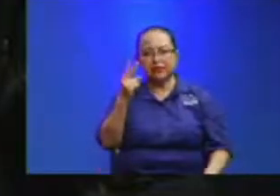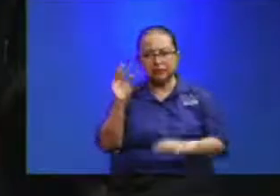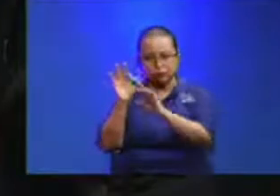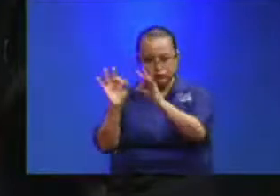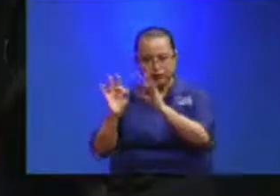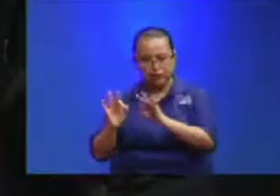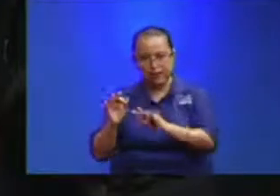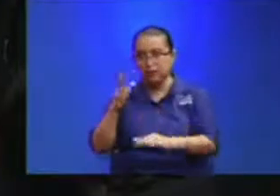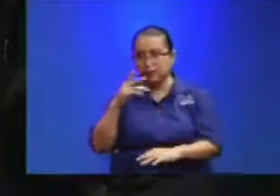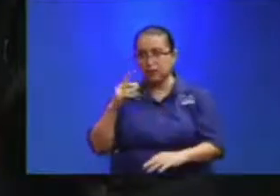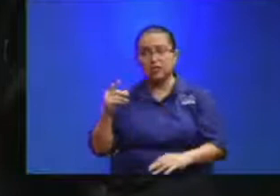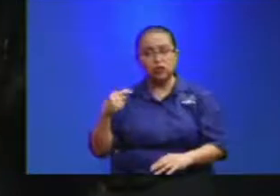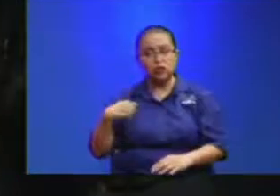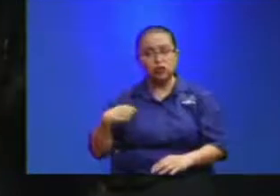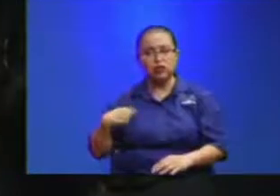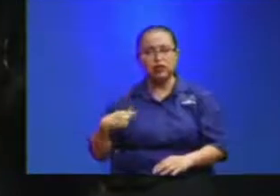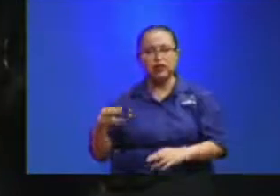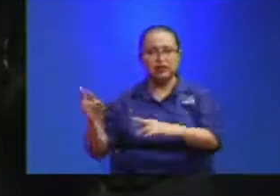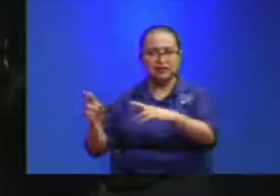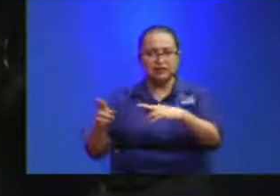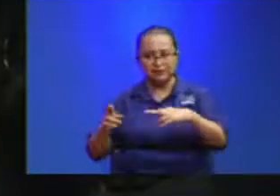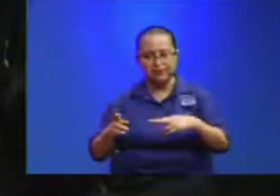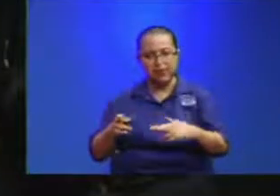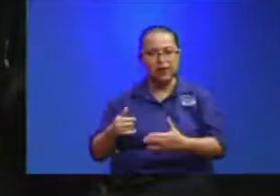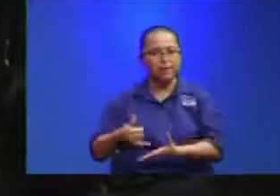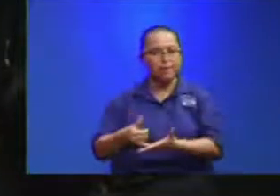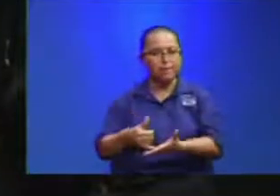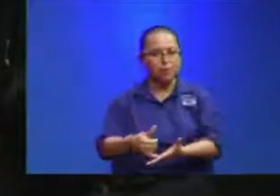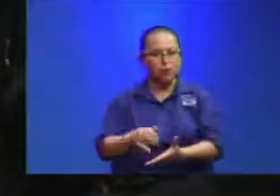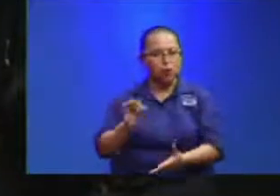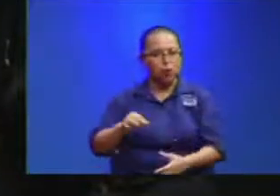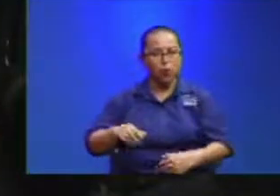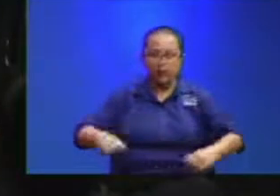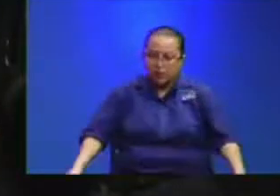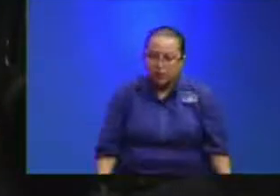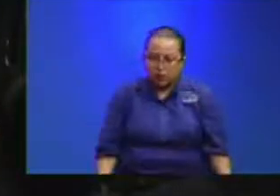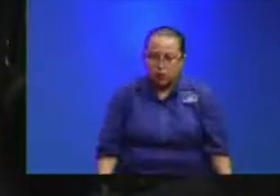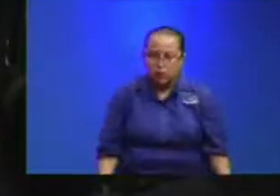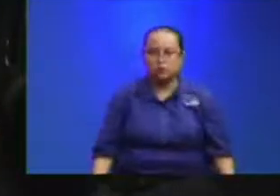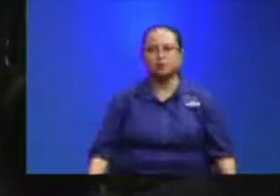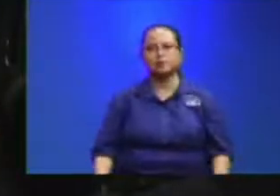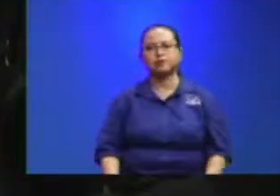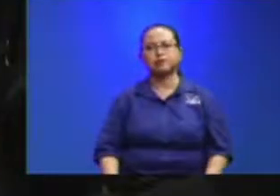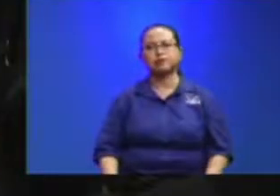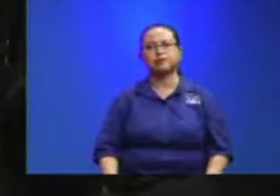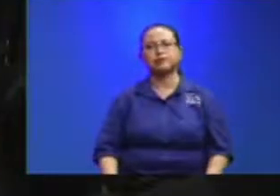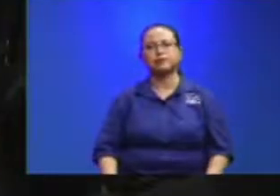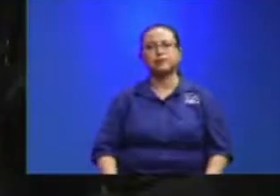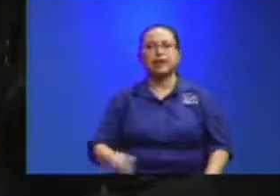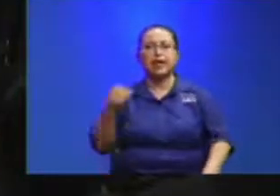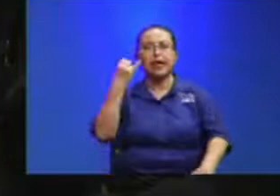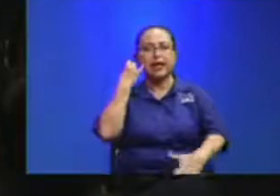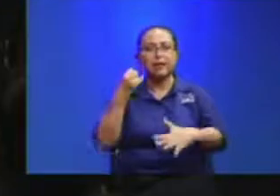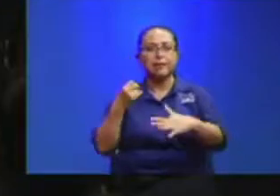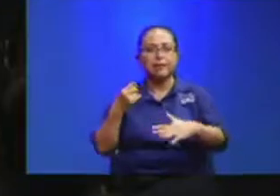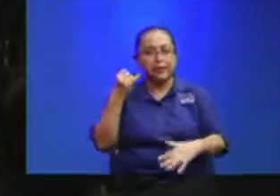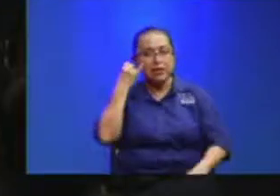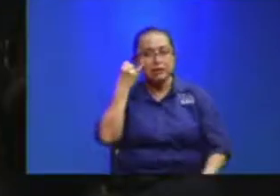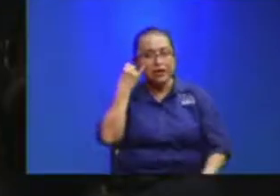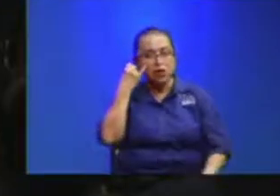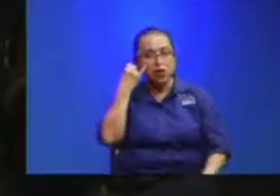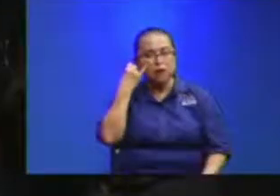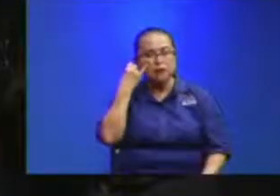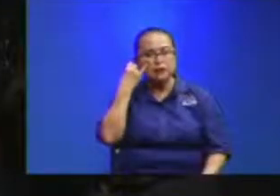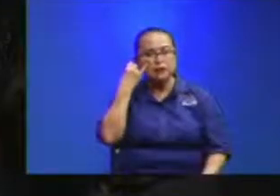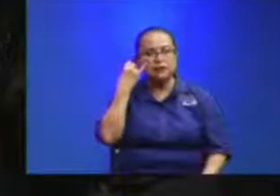entonces yo vengo hoy en el nombre del señor jesucristo para darle continuidad a la serie que empezamos el día miércoles para decirle a usted con todo